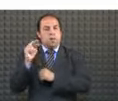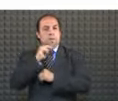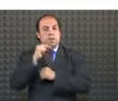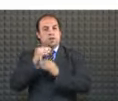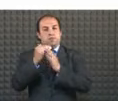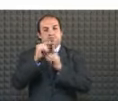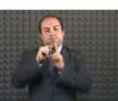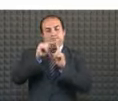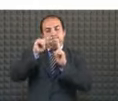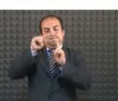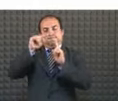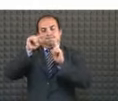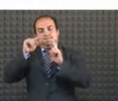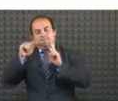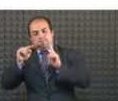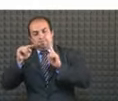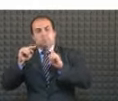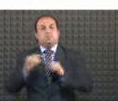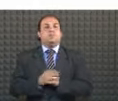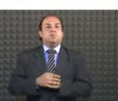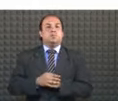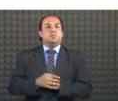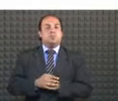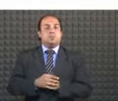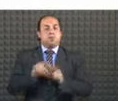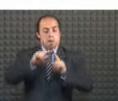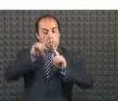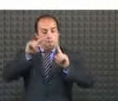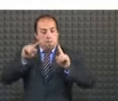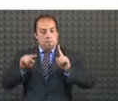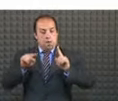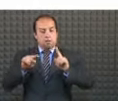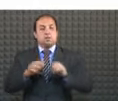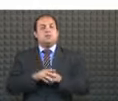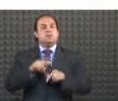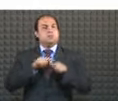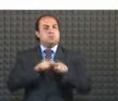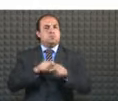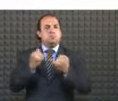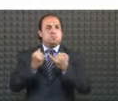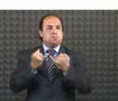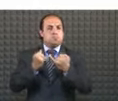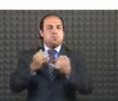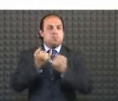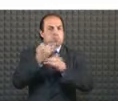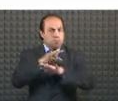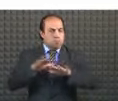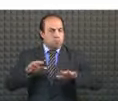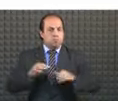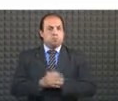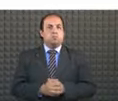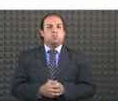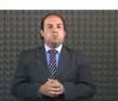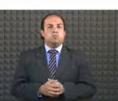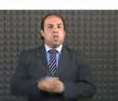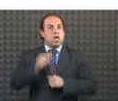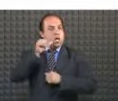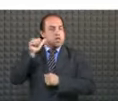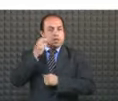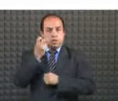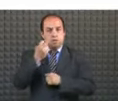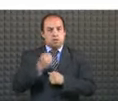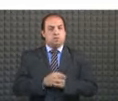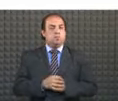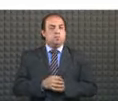del crecimiento, y esta es una tendencia a la baja que proyectamos si sigue comportándose así los datos. También ayer, y digo, es un